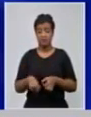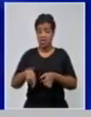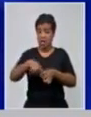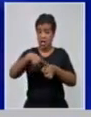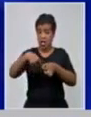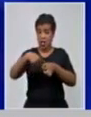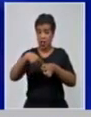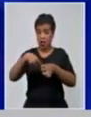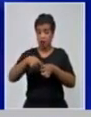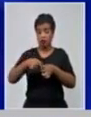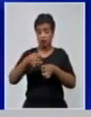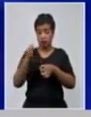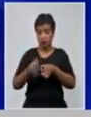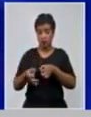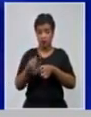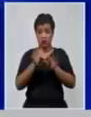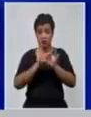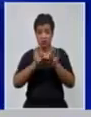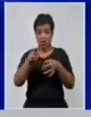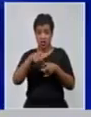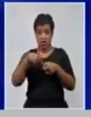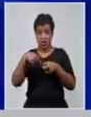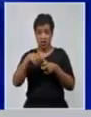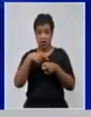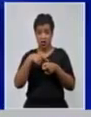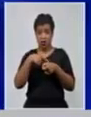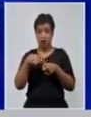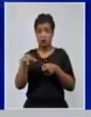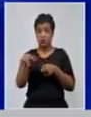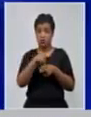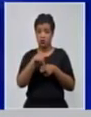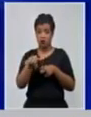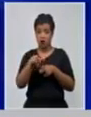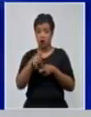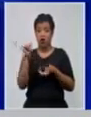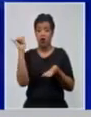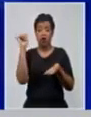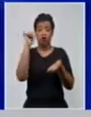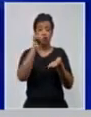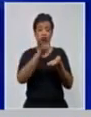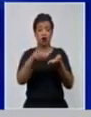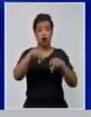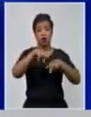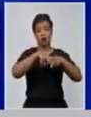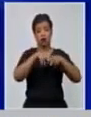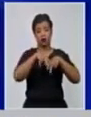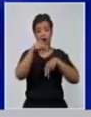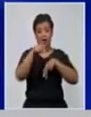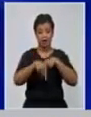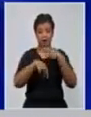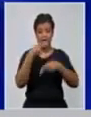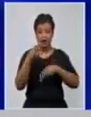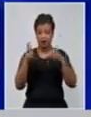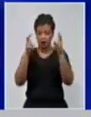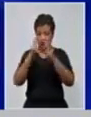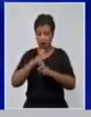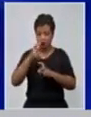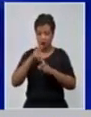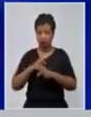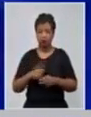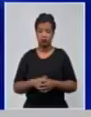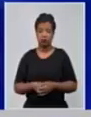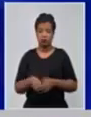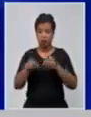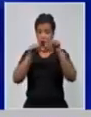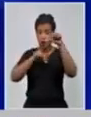el municipio especial Isla de la Juventud, tiene que trasladarla en los vuelos que vienen para La Habana, porque se procesan